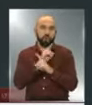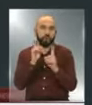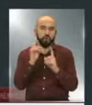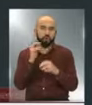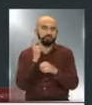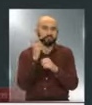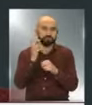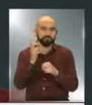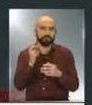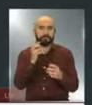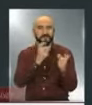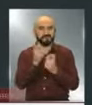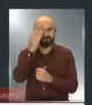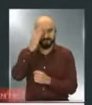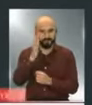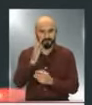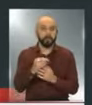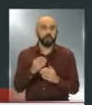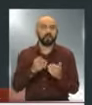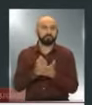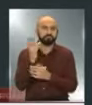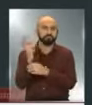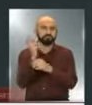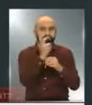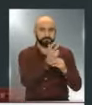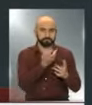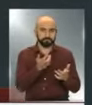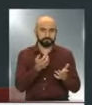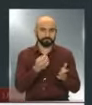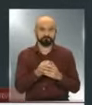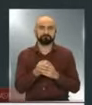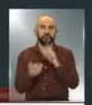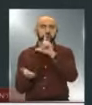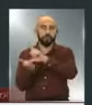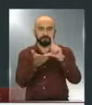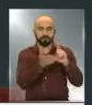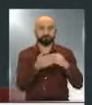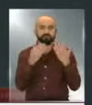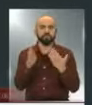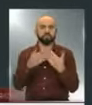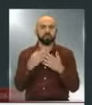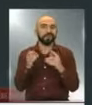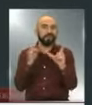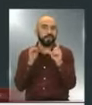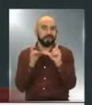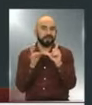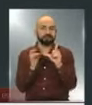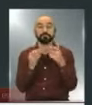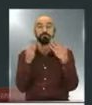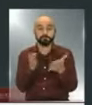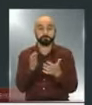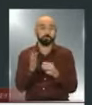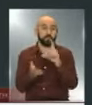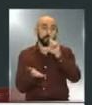nuevamente personas inescrupulosas comenzaran a saquear estas tiendas. Esto ocurrió en Linares. Y que, por supuesto, también